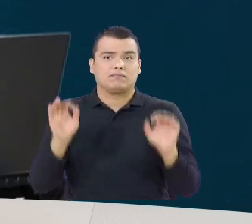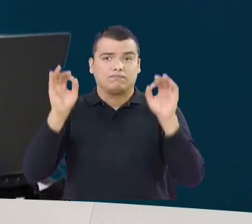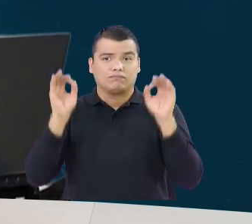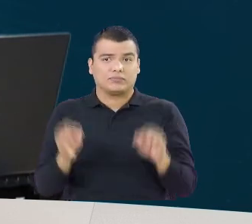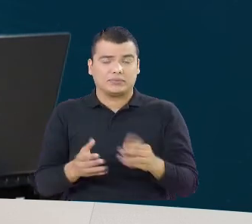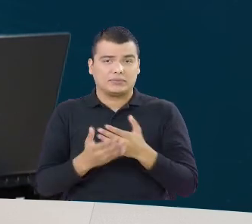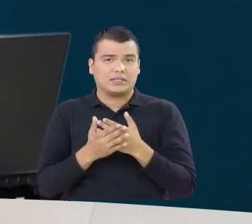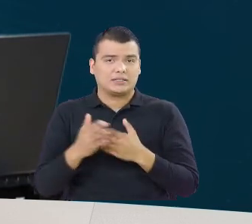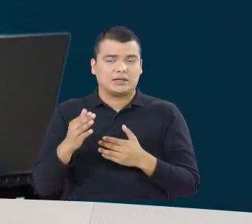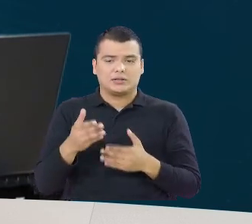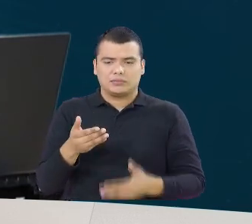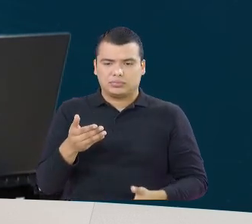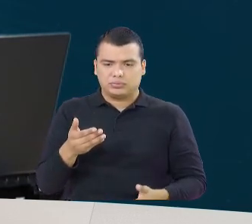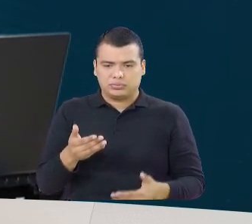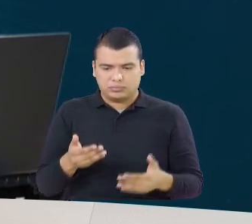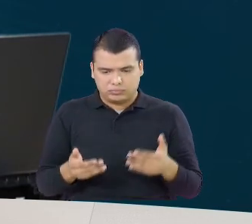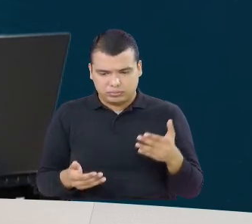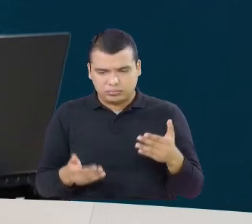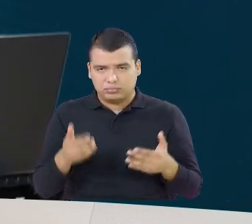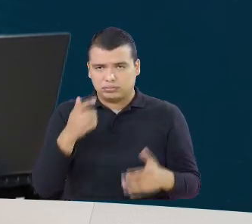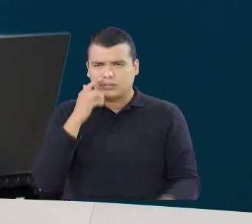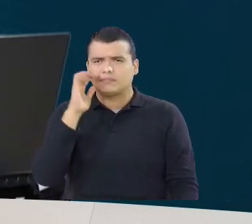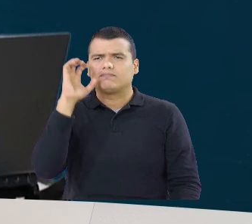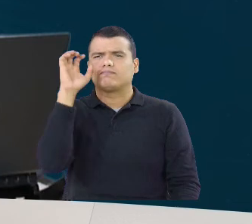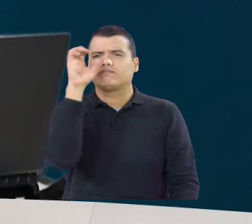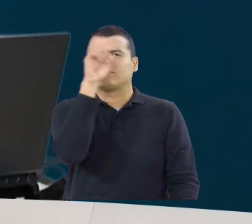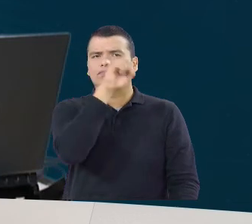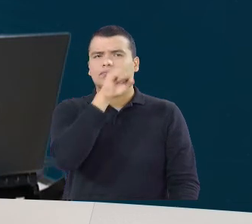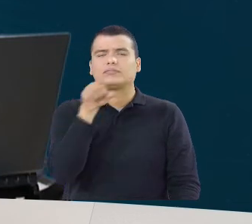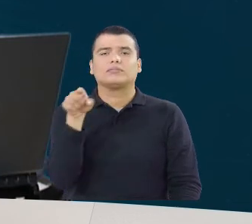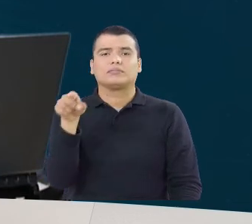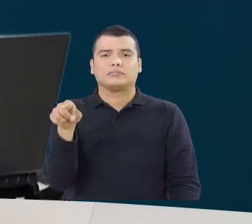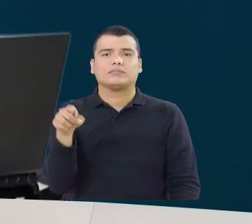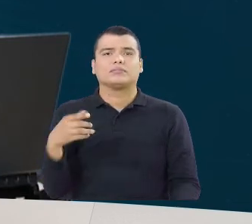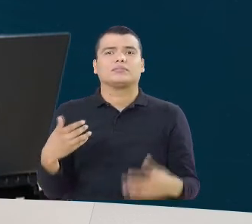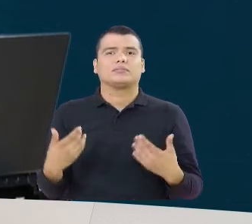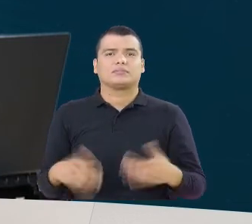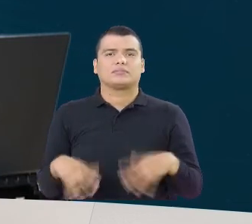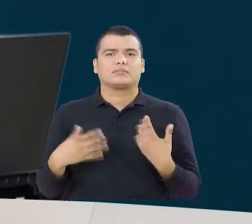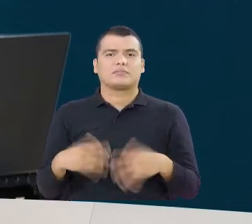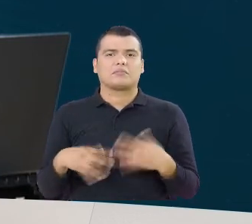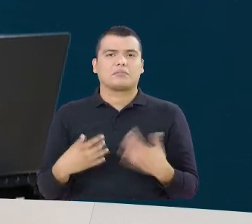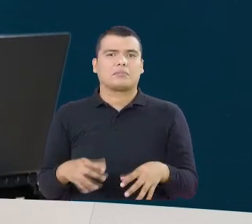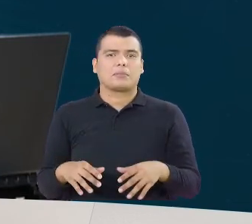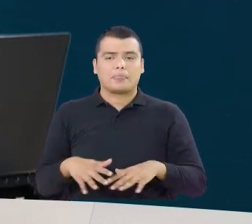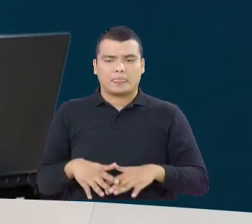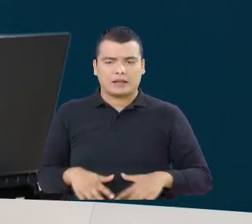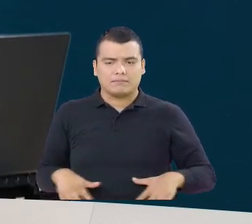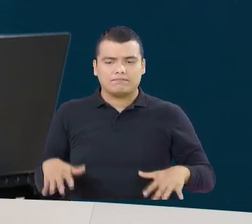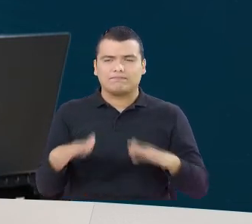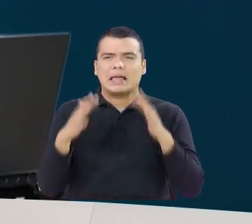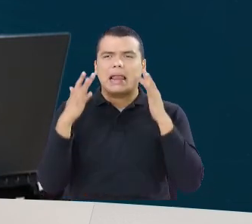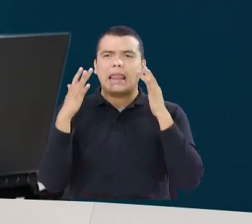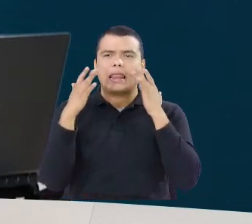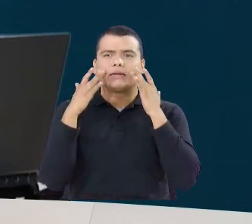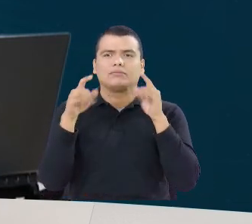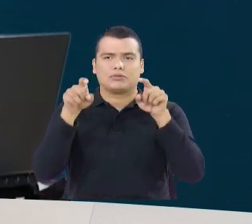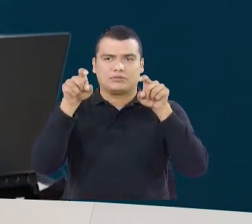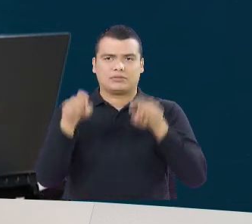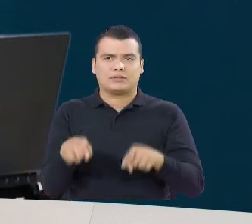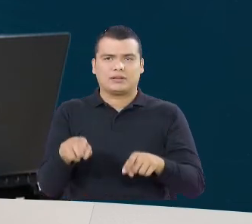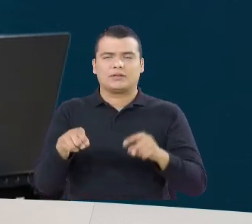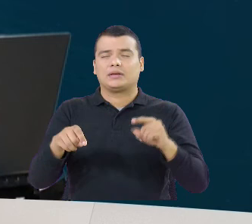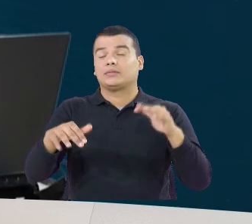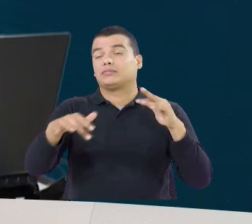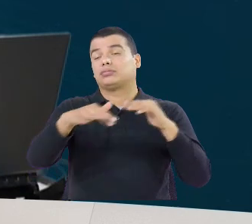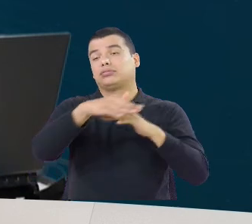este robot, si miran el video, pueden ver que funciona en un ambiente libre de polvo. ¿Por qué? ¿Por qué donde